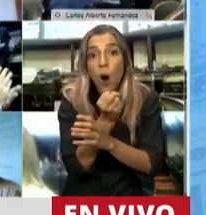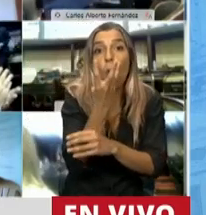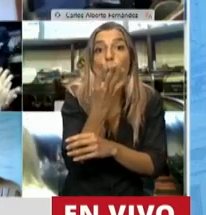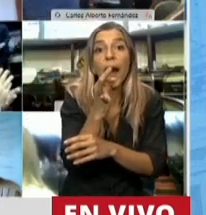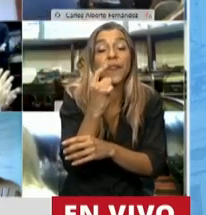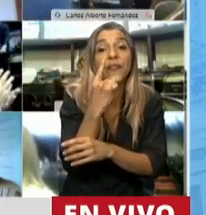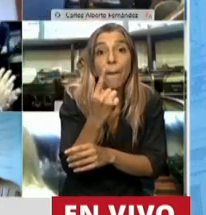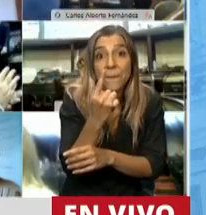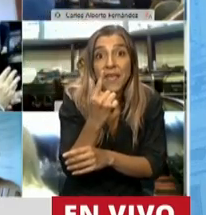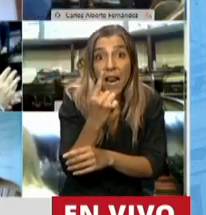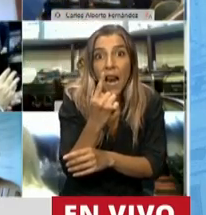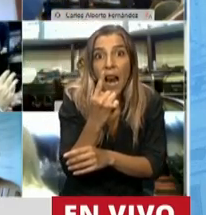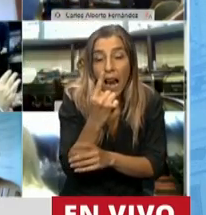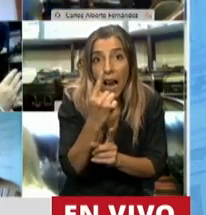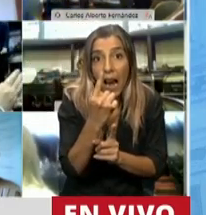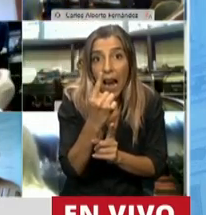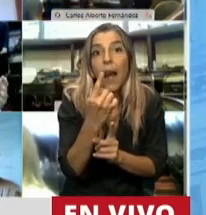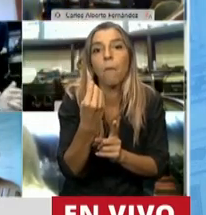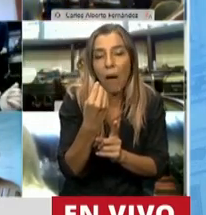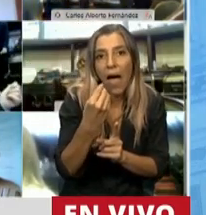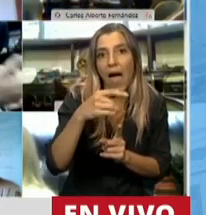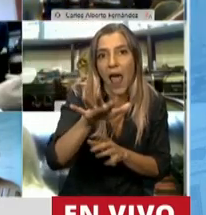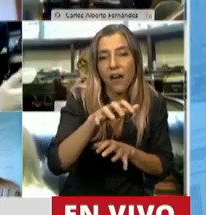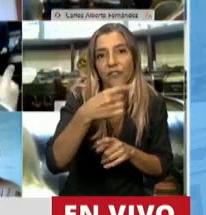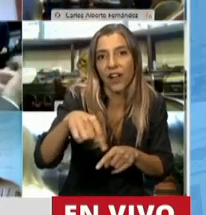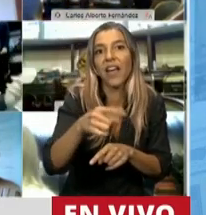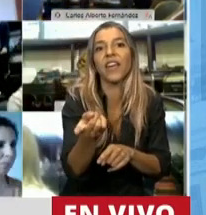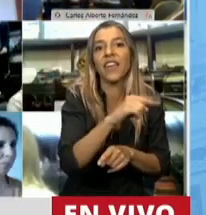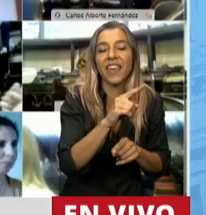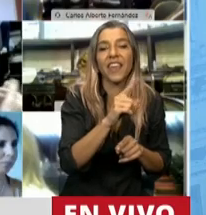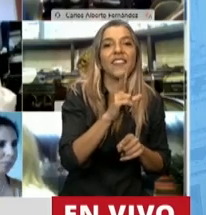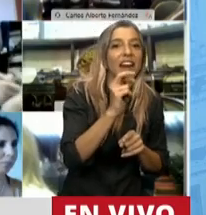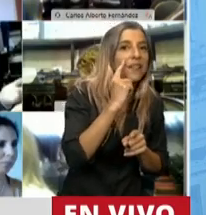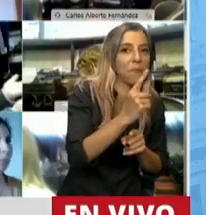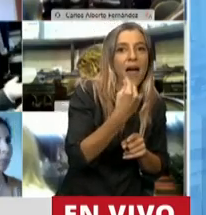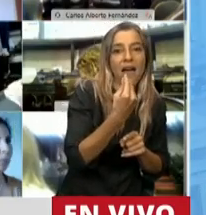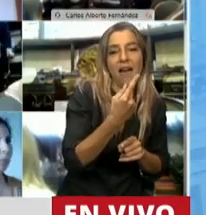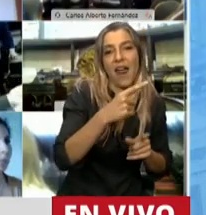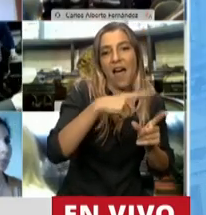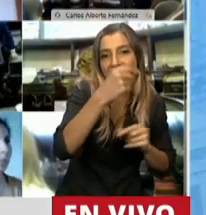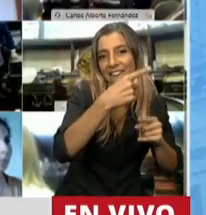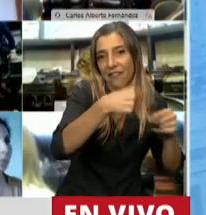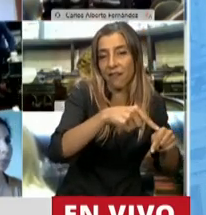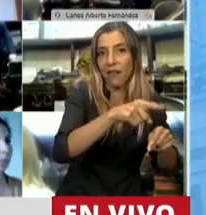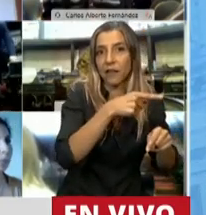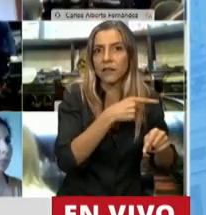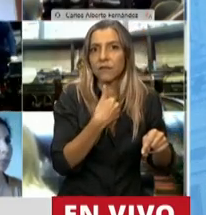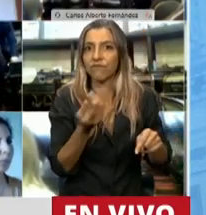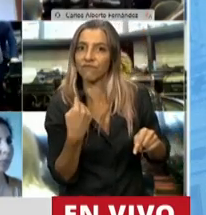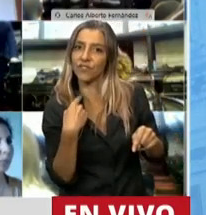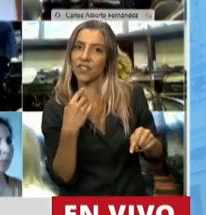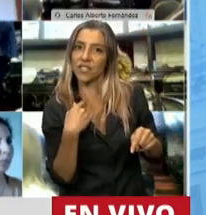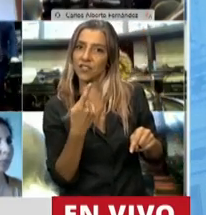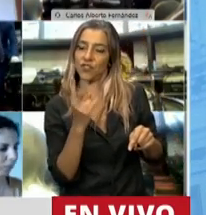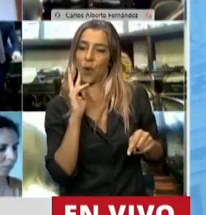30.000 responden a cereales y oleaginosas. Mire usted si no es importante. Entonces me llama mucho la atención cuando el presidente